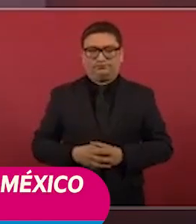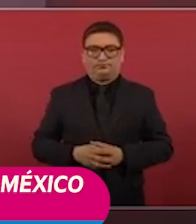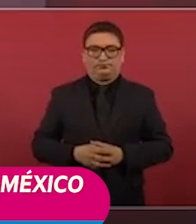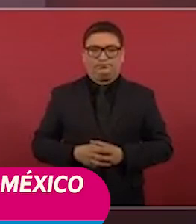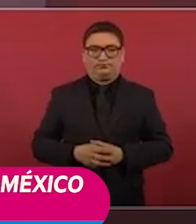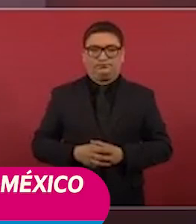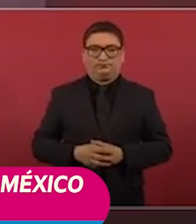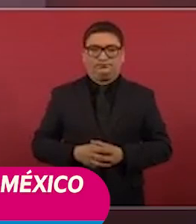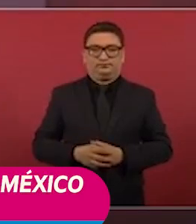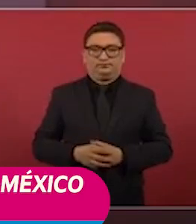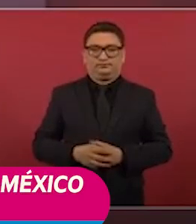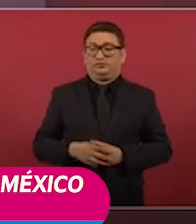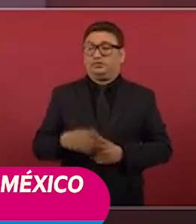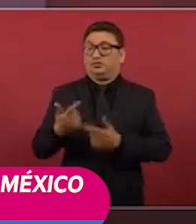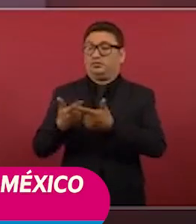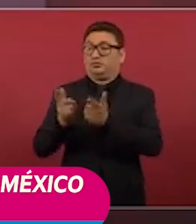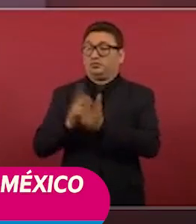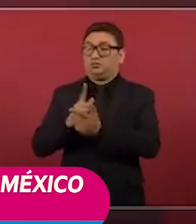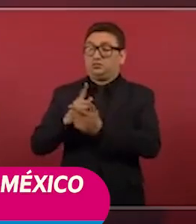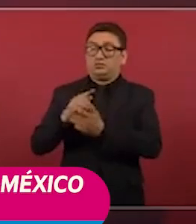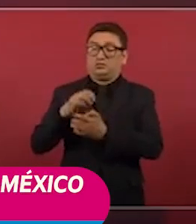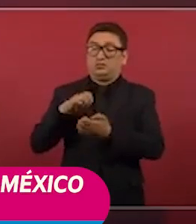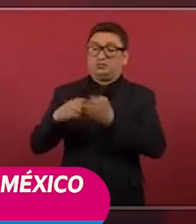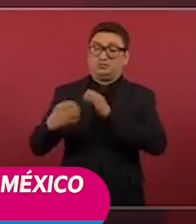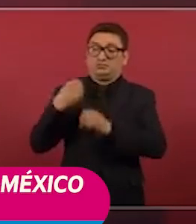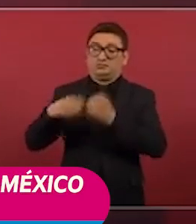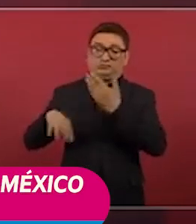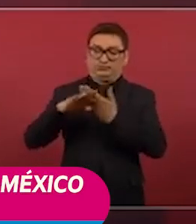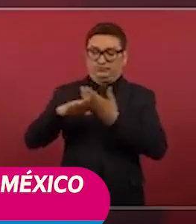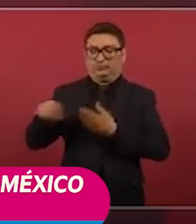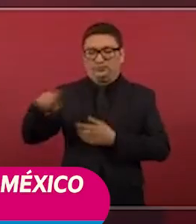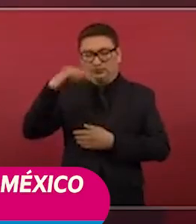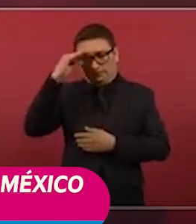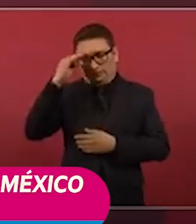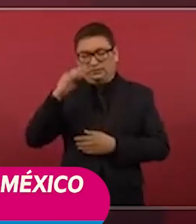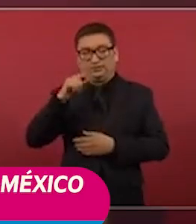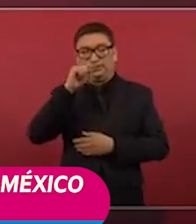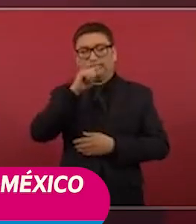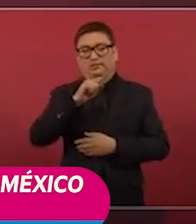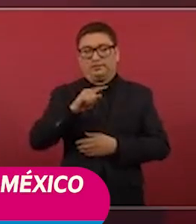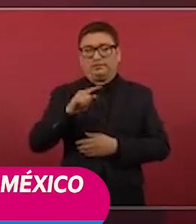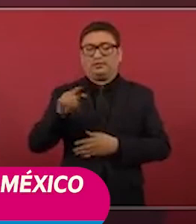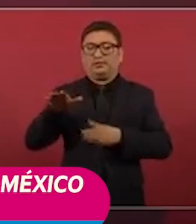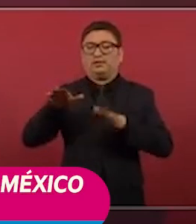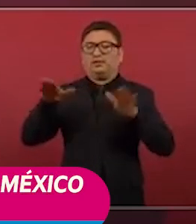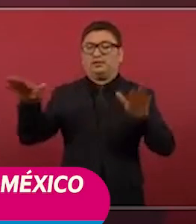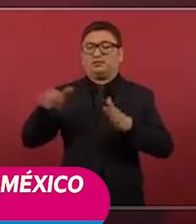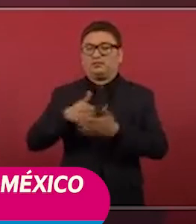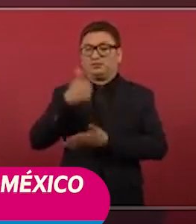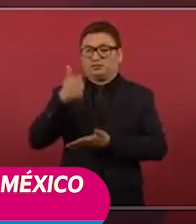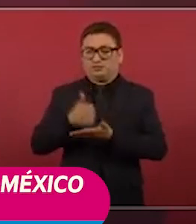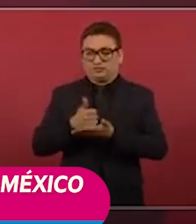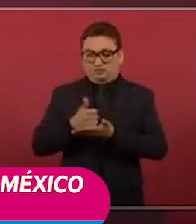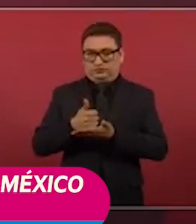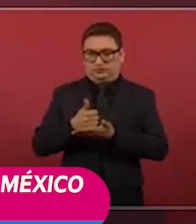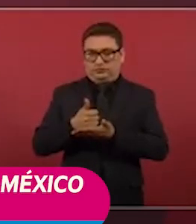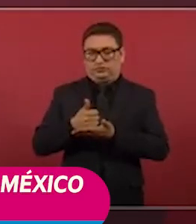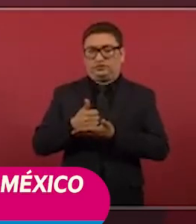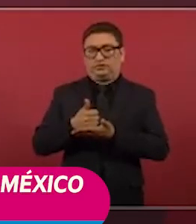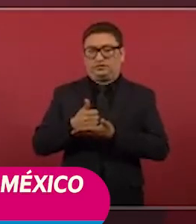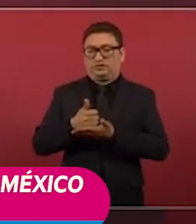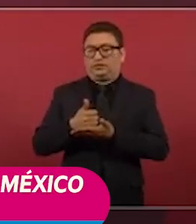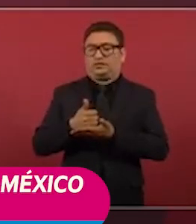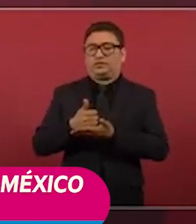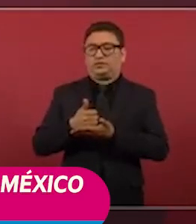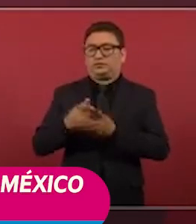nuestros adversarios. El aeropuerto de la ciudad tiene 600